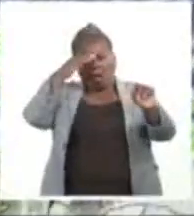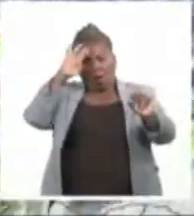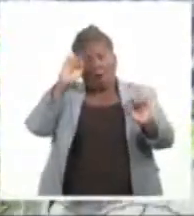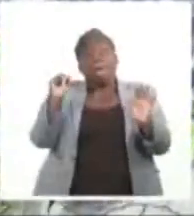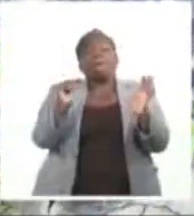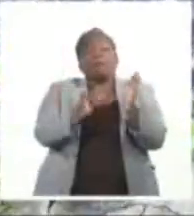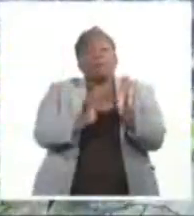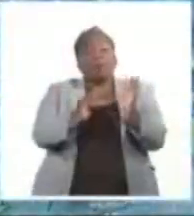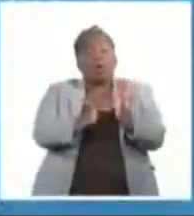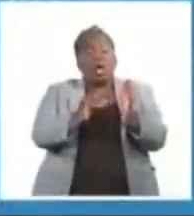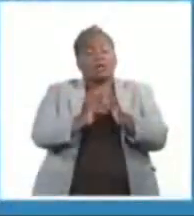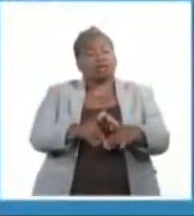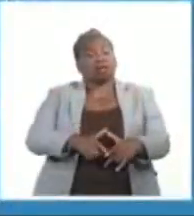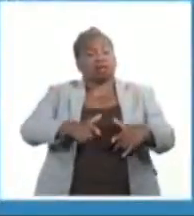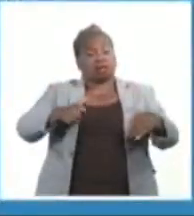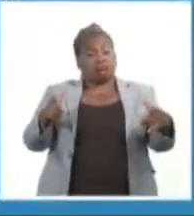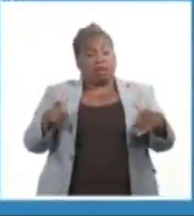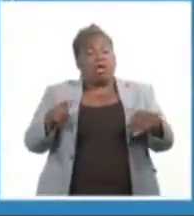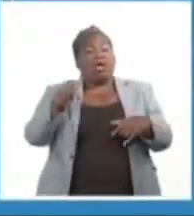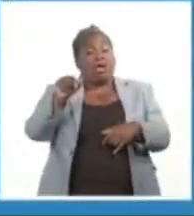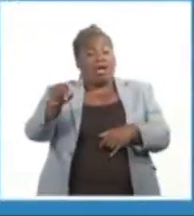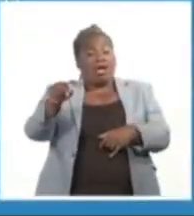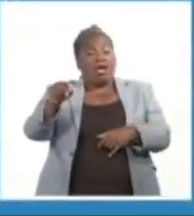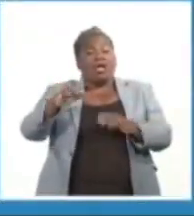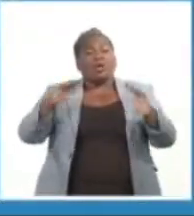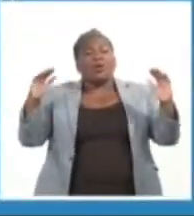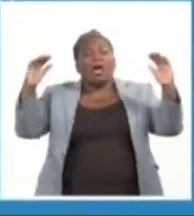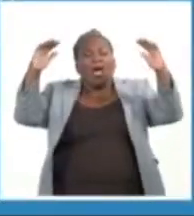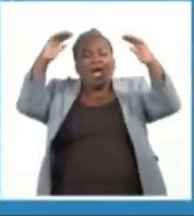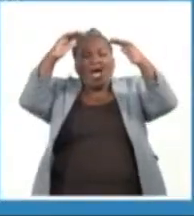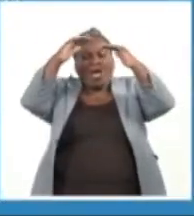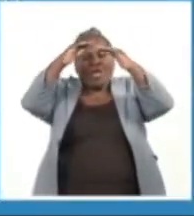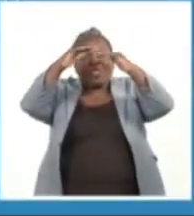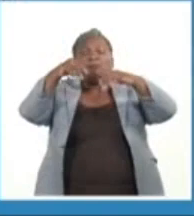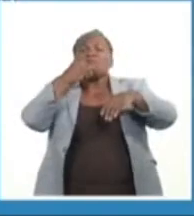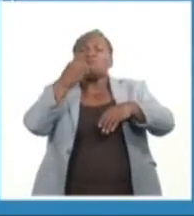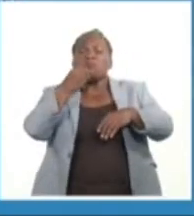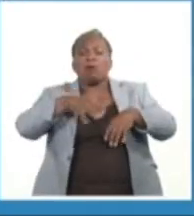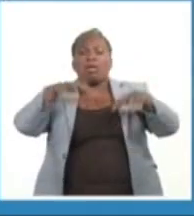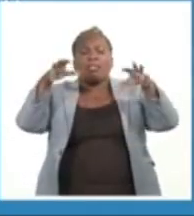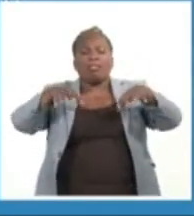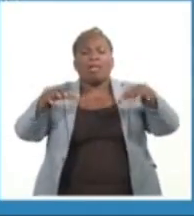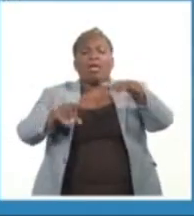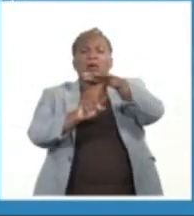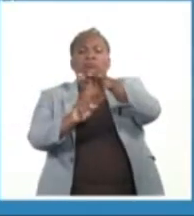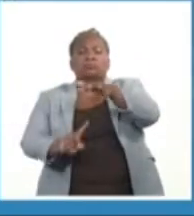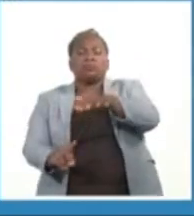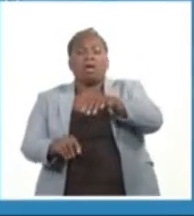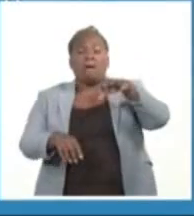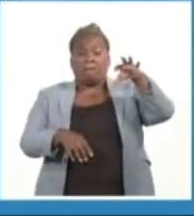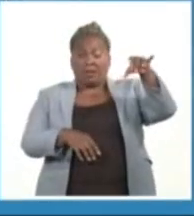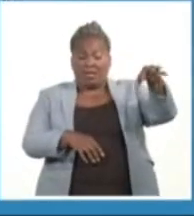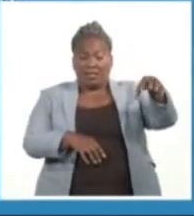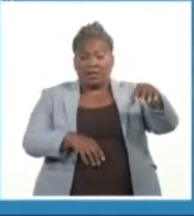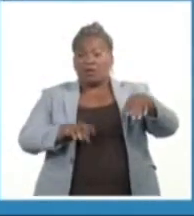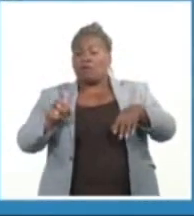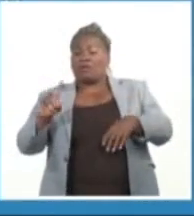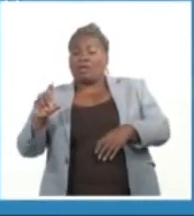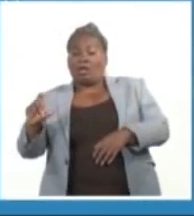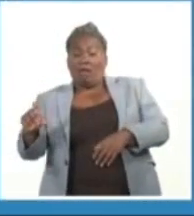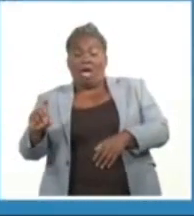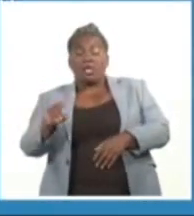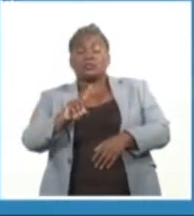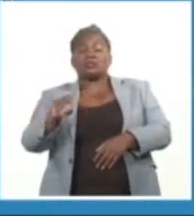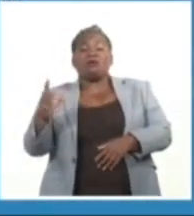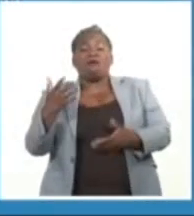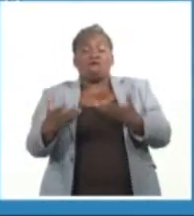tarde se incrementarán los nublados en gran parte del territorio nacional, con chubascos y tormentas eléctricas desde Pinal del Río hasta Villa Clara y Cienfuegos serán